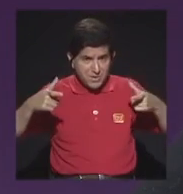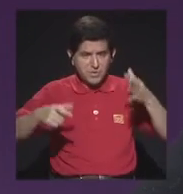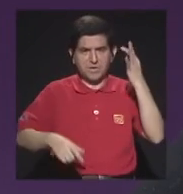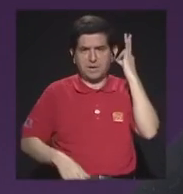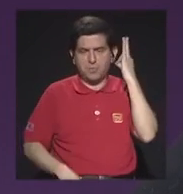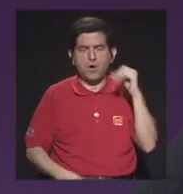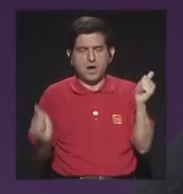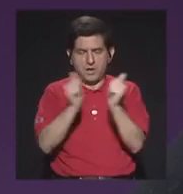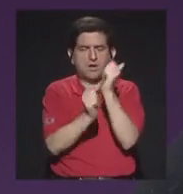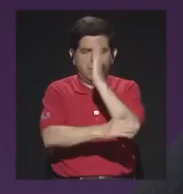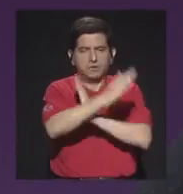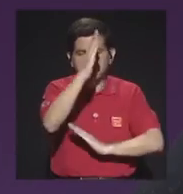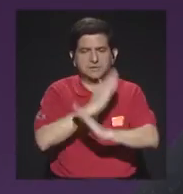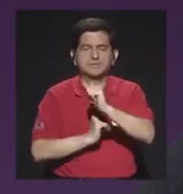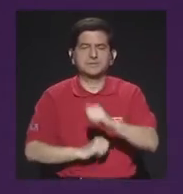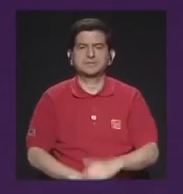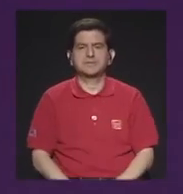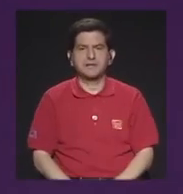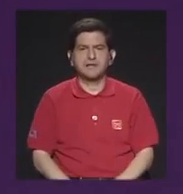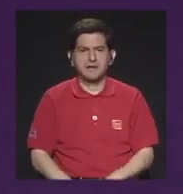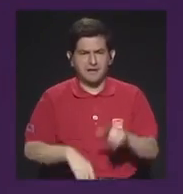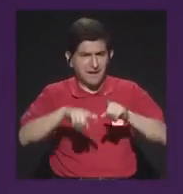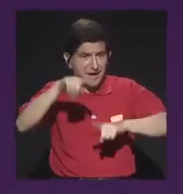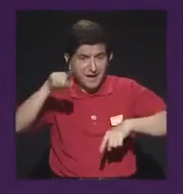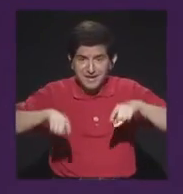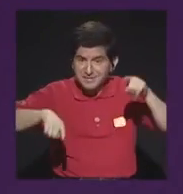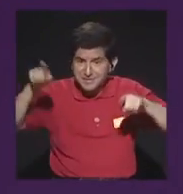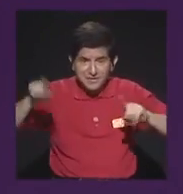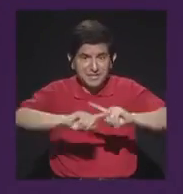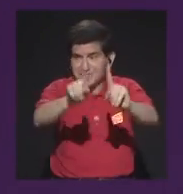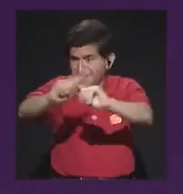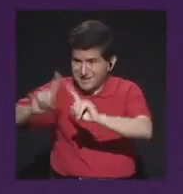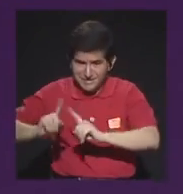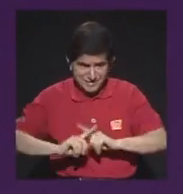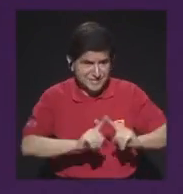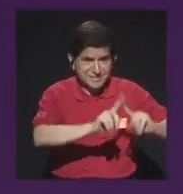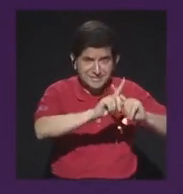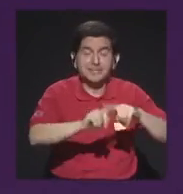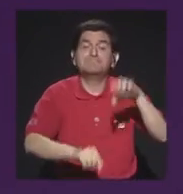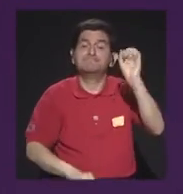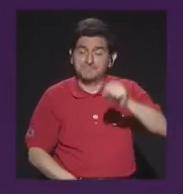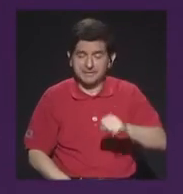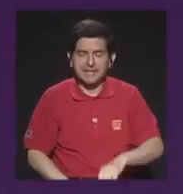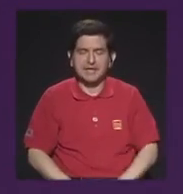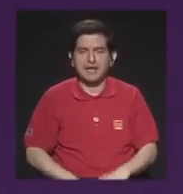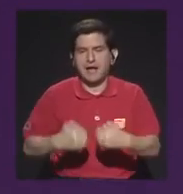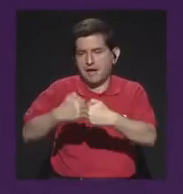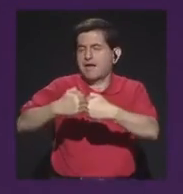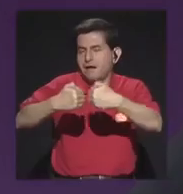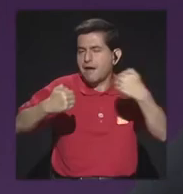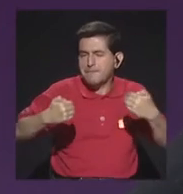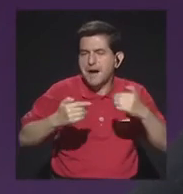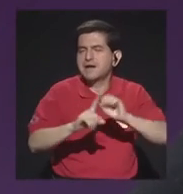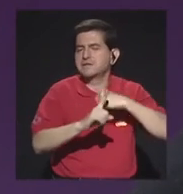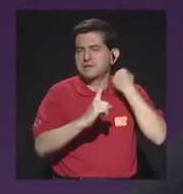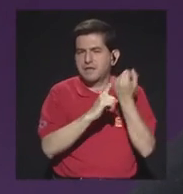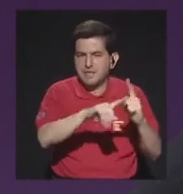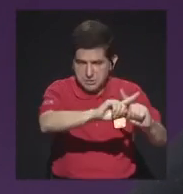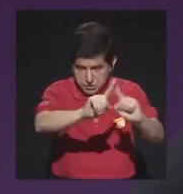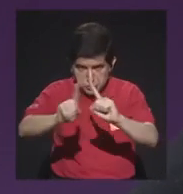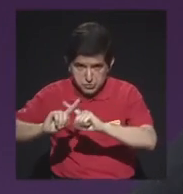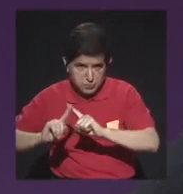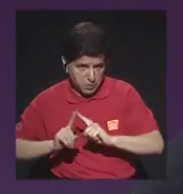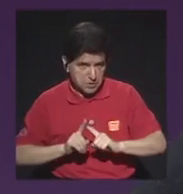con discapacidad. Y es una diversidad de Y diversidad, y aparte de la diversidad, de condiciones,